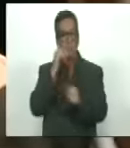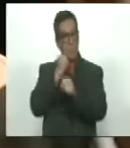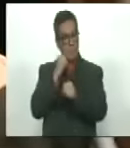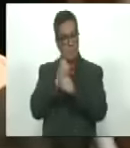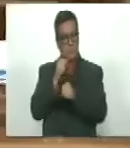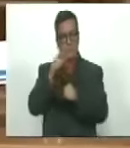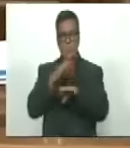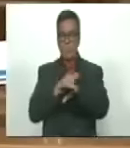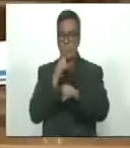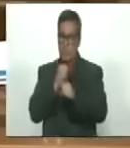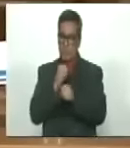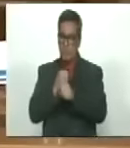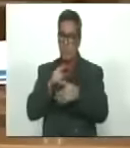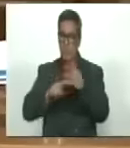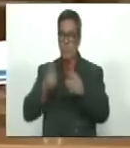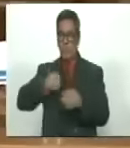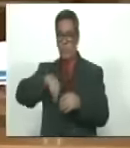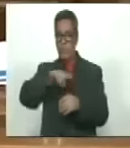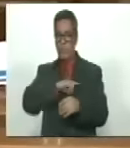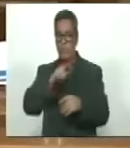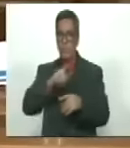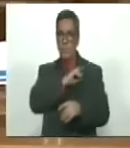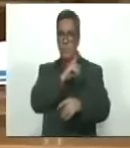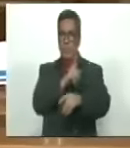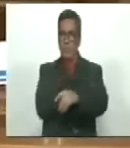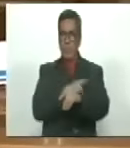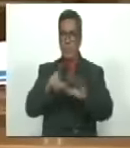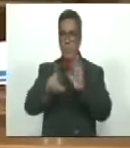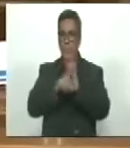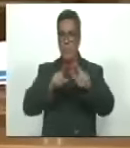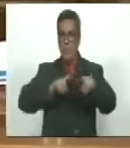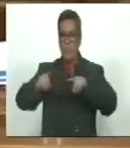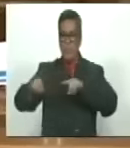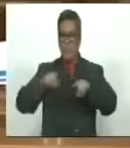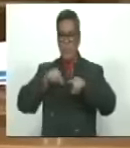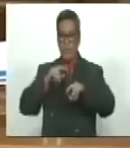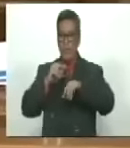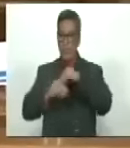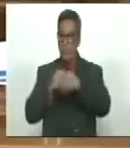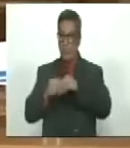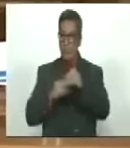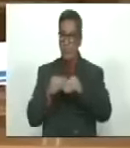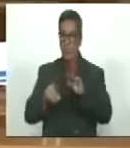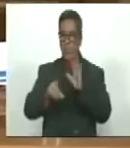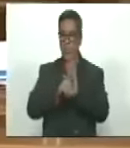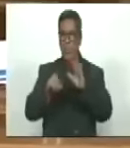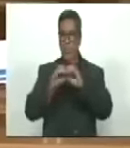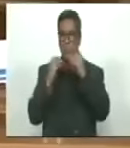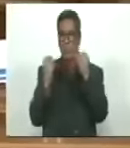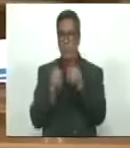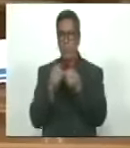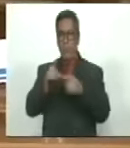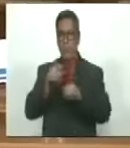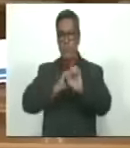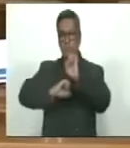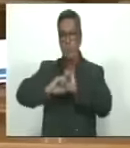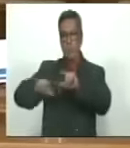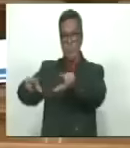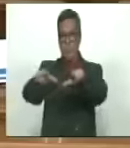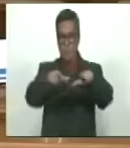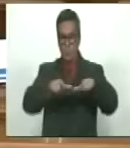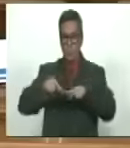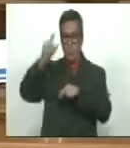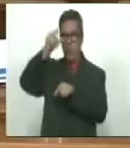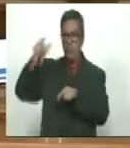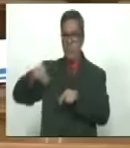9 líneas de trabajo. Y a nosotros nos corresponde, el Poder Legislativo, desarrollar la ley orgánica para la defensa de la Guayana